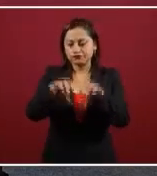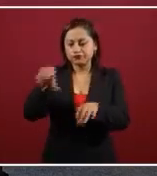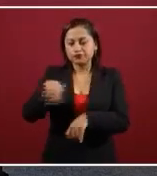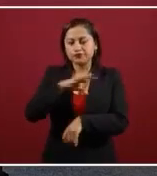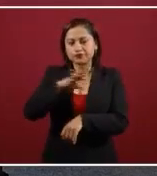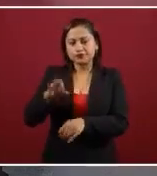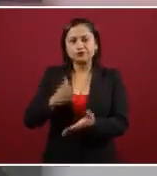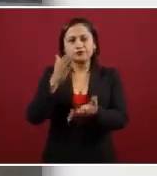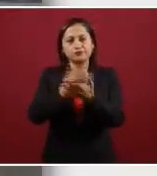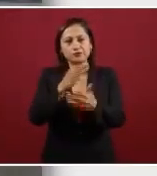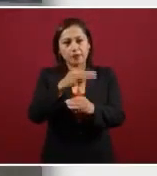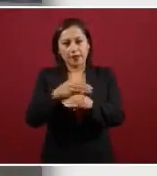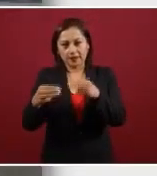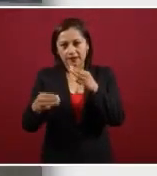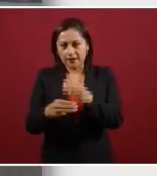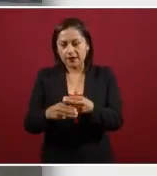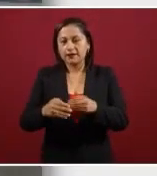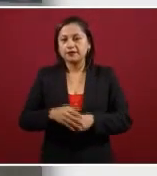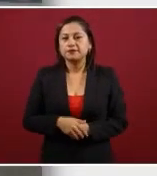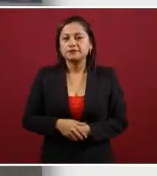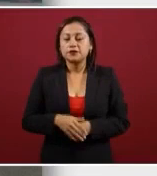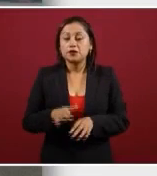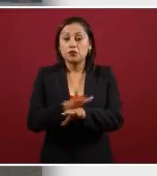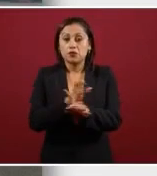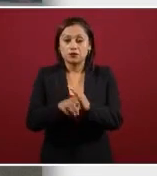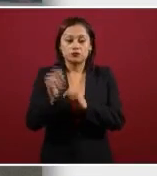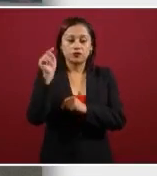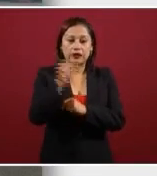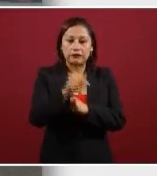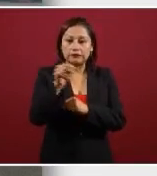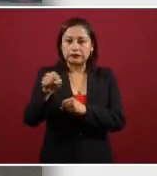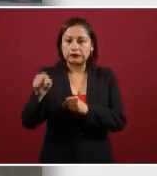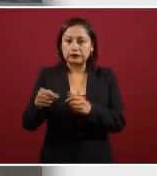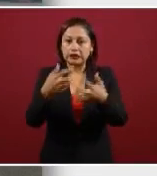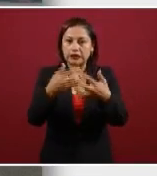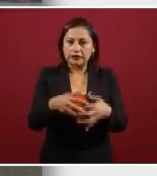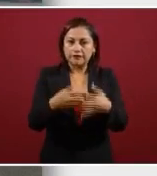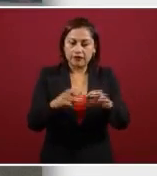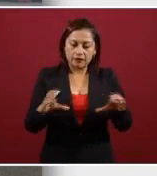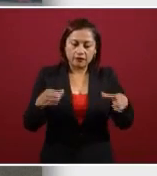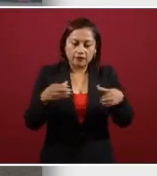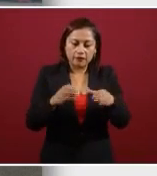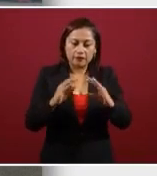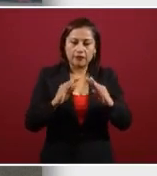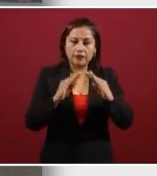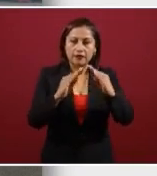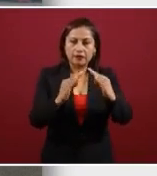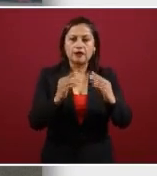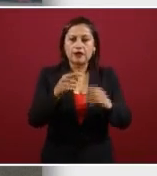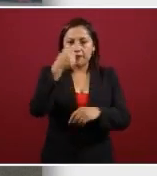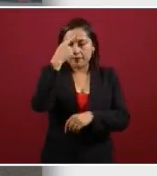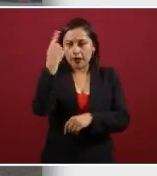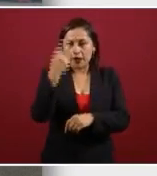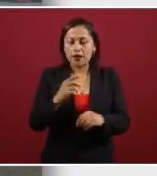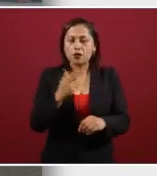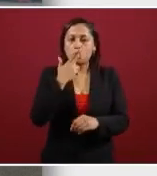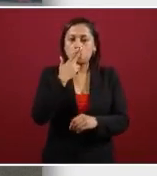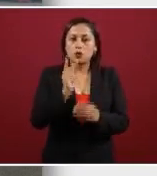son materiales para tener las biofábricas y para tener los viveros comunitarios, insumos y